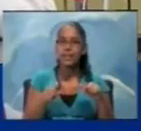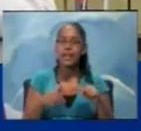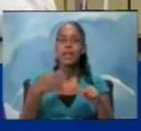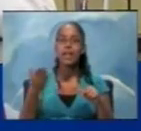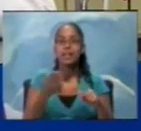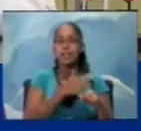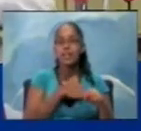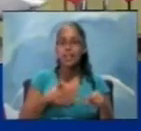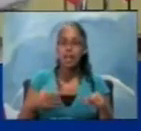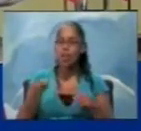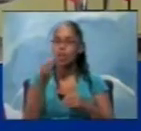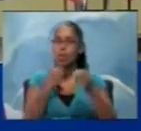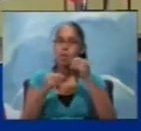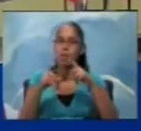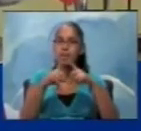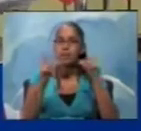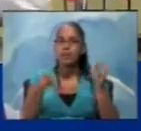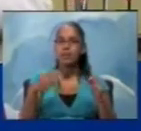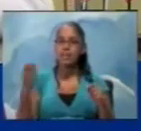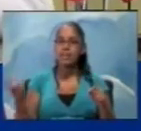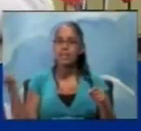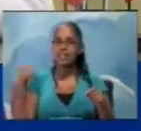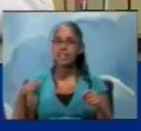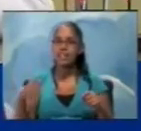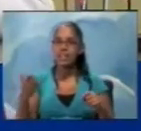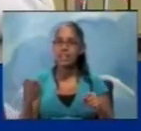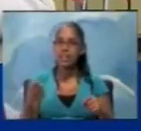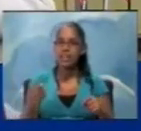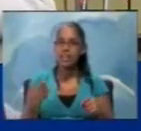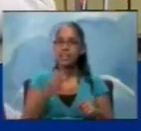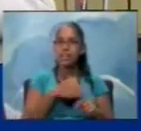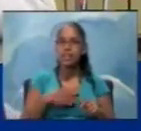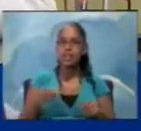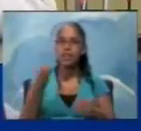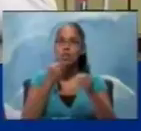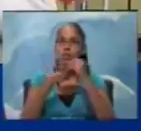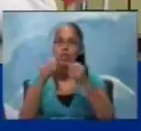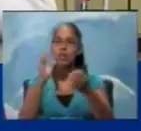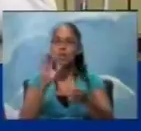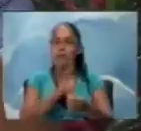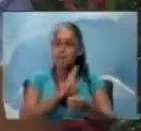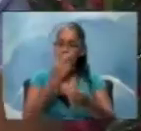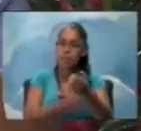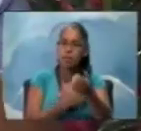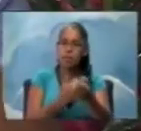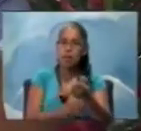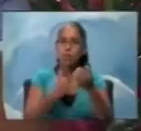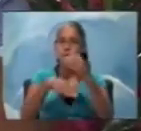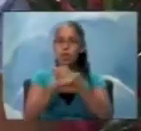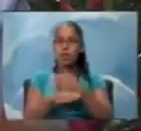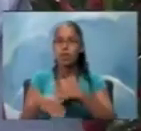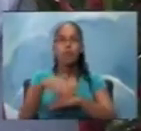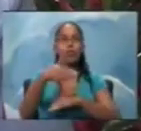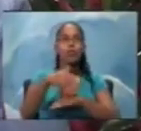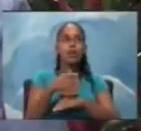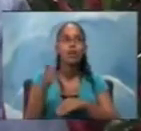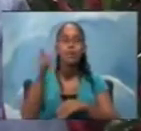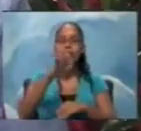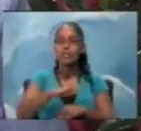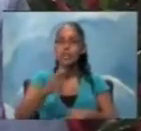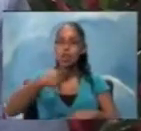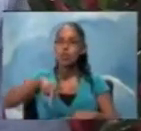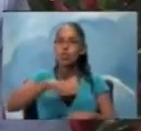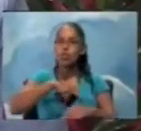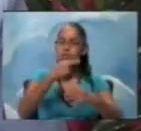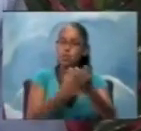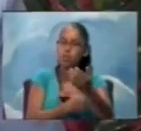quiere comer empanada, ¿qué tiene que hacer el que quiere comer empanada, hermano Emilio? Vaya allá afuera, ahí están nuestros hermanos guajiros